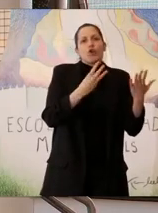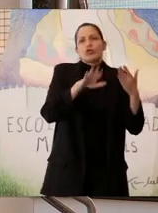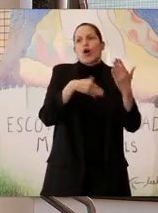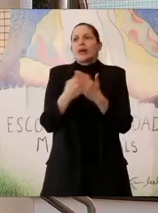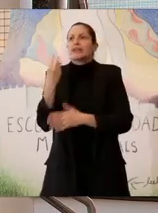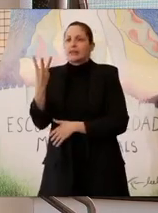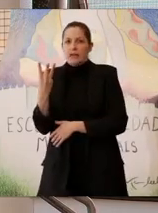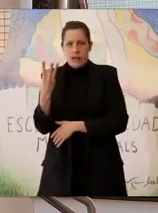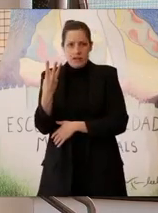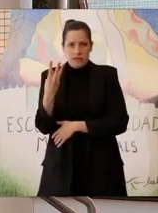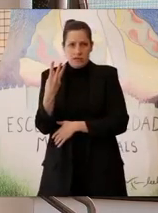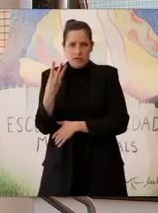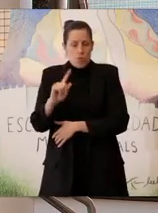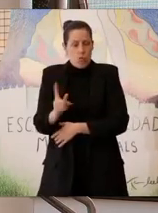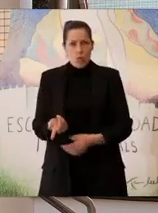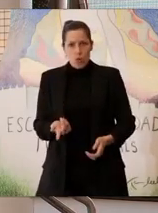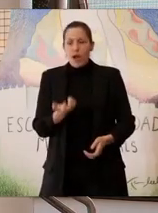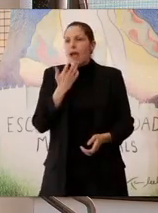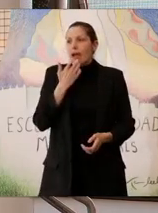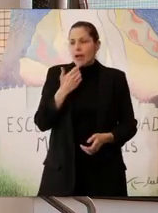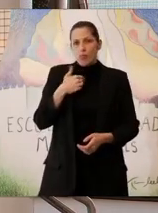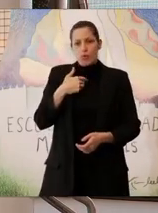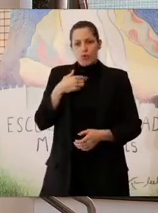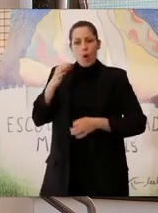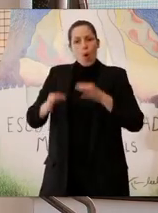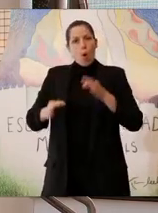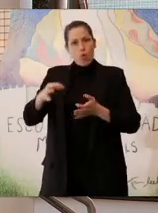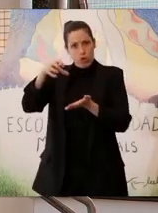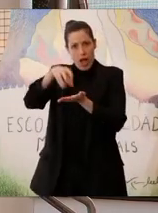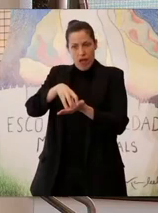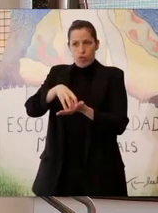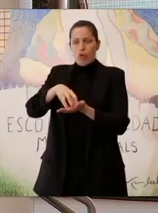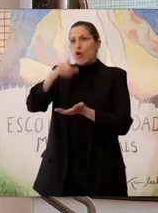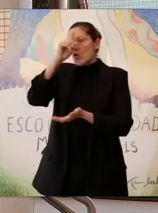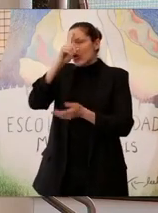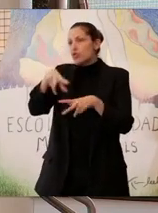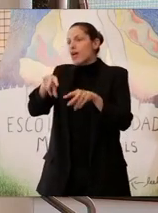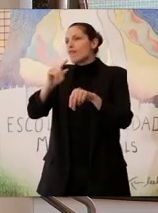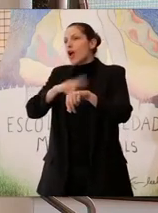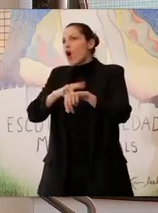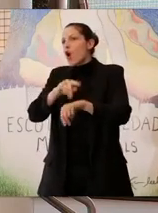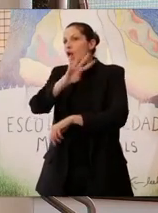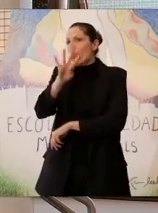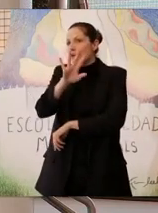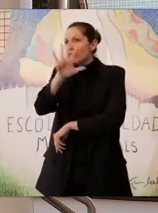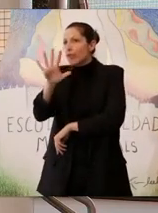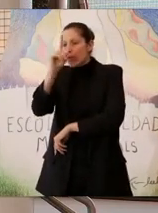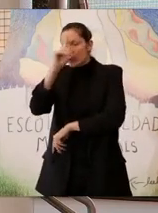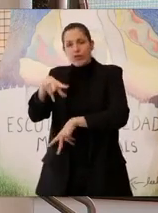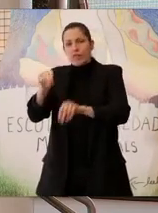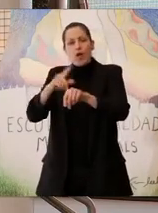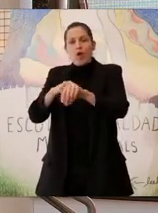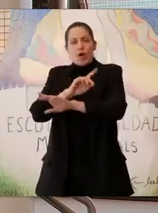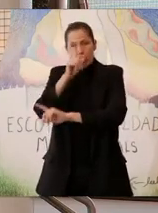imaginaros, en un juzgado donde violencia de género, que yo no sé si acabo a las 2, si acabo a las 4 o si acabo a las 5. Entonces, claro, a mí